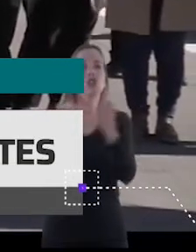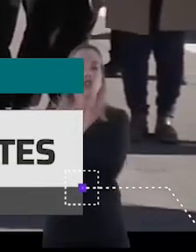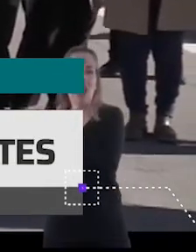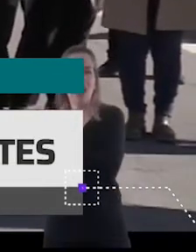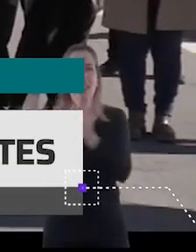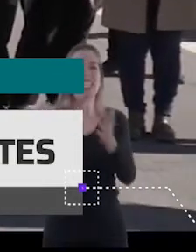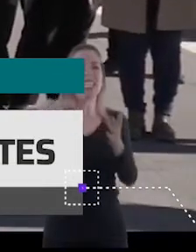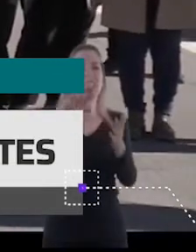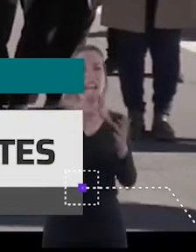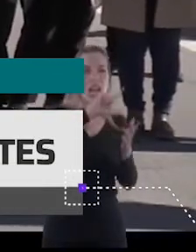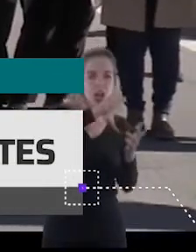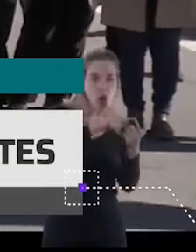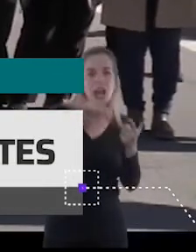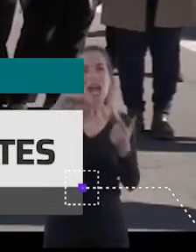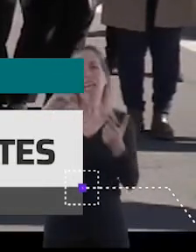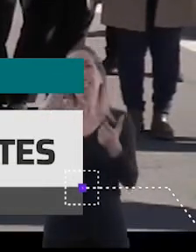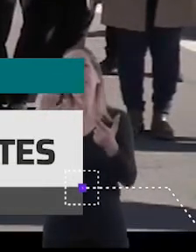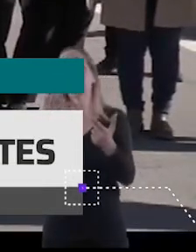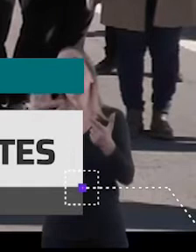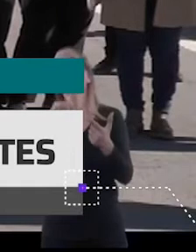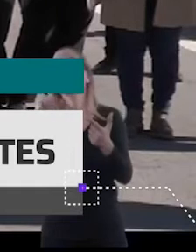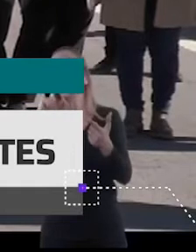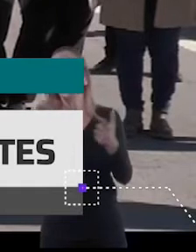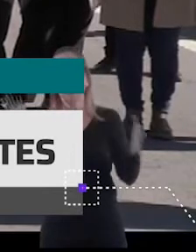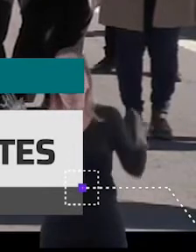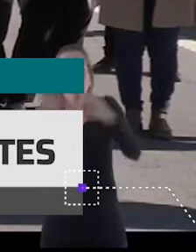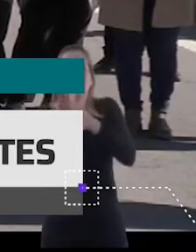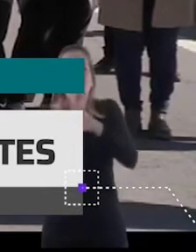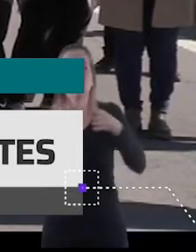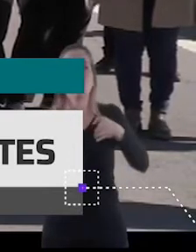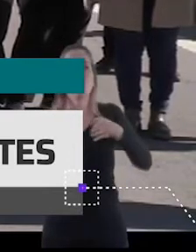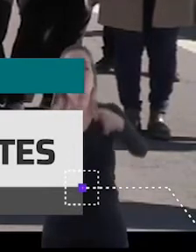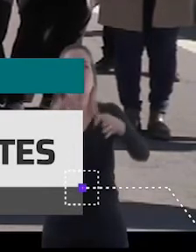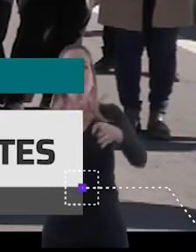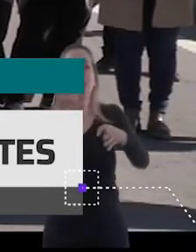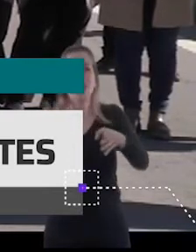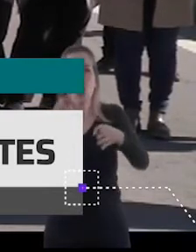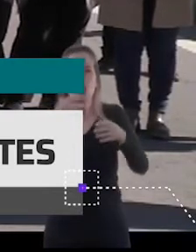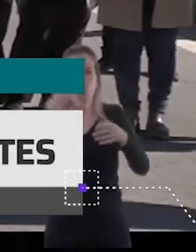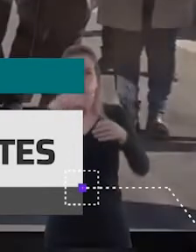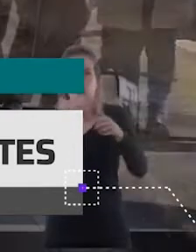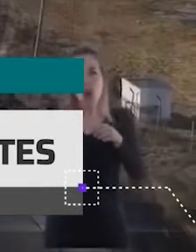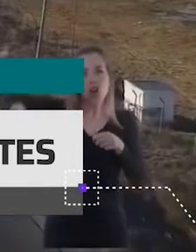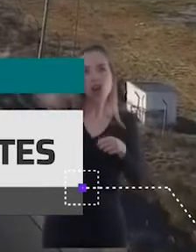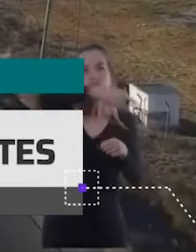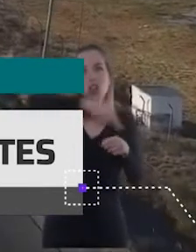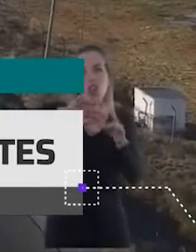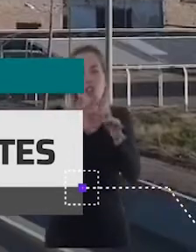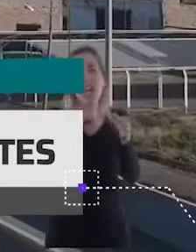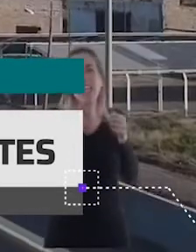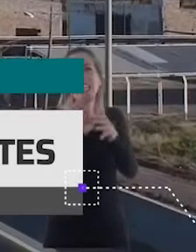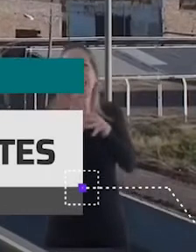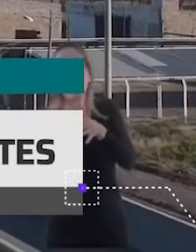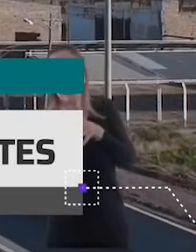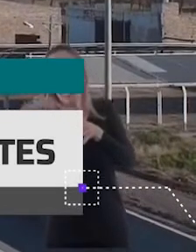roca y cipolletti para culminar con la conexión de esta ruta en una gran rotonda cercana al cruce a la provincia de neuquén